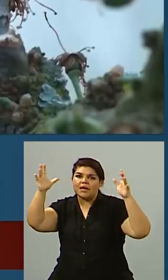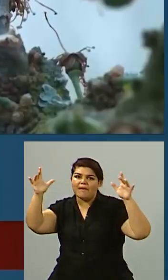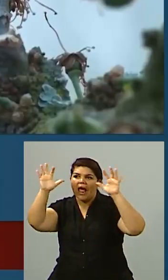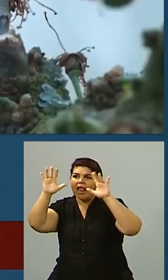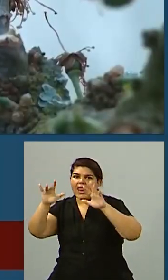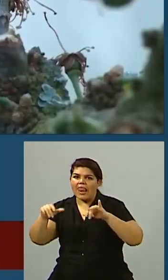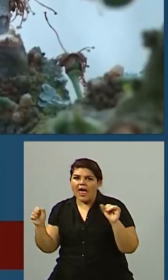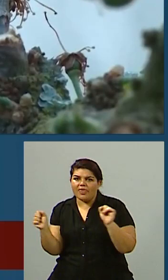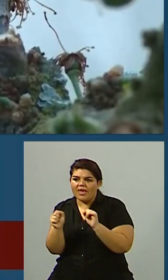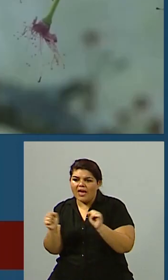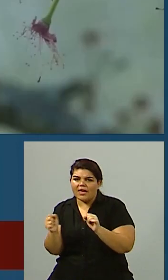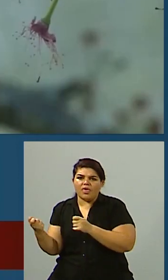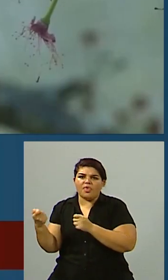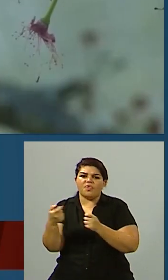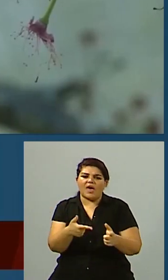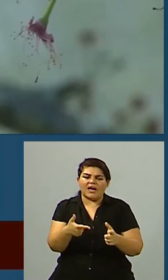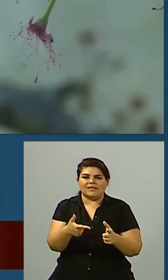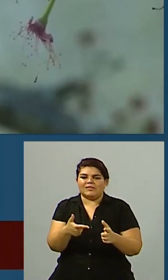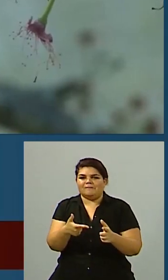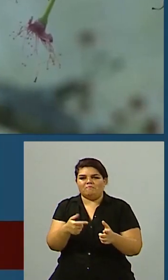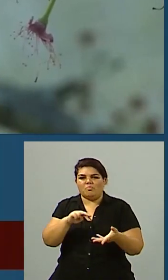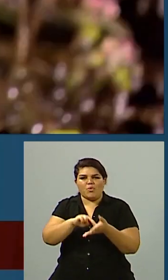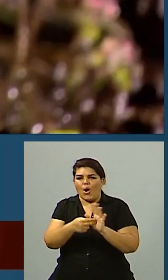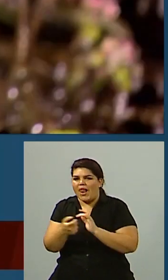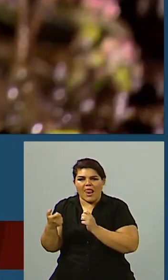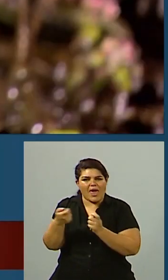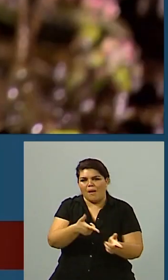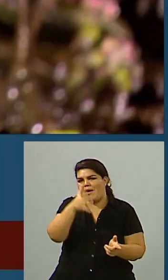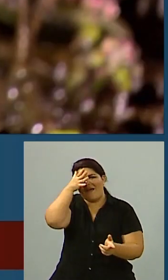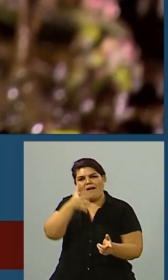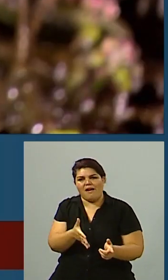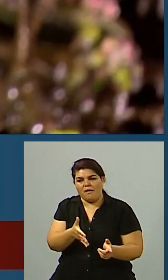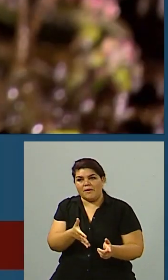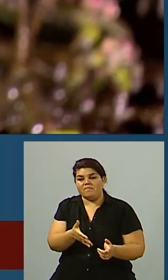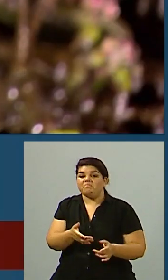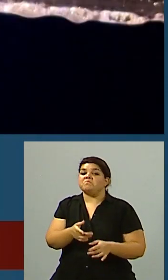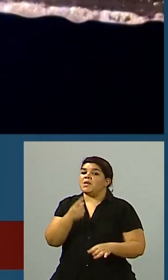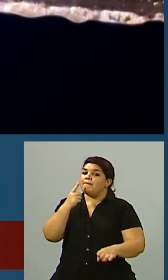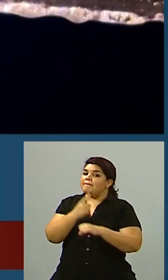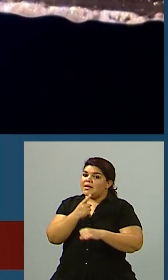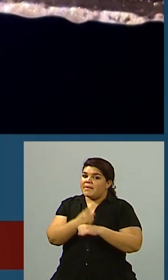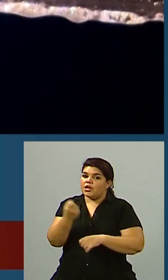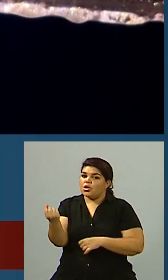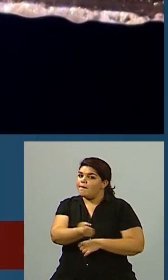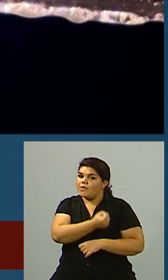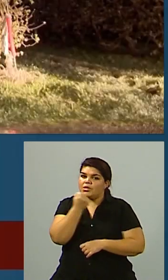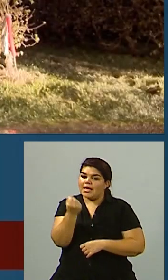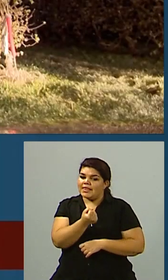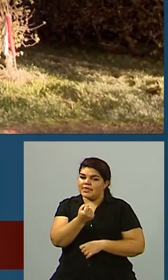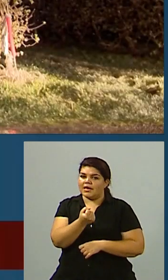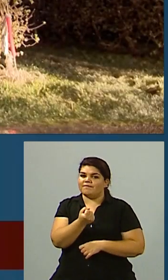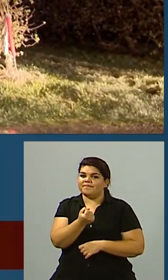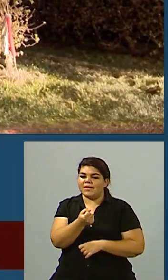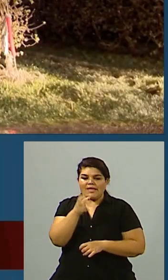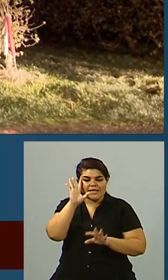vamos a terminar de hacer las evaluaciones, esperar a ver qué daño se puede cuantificar por este momento, pero lo que he